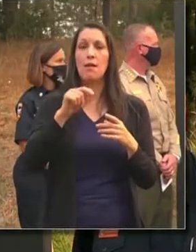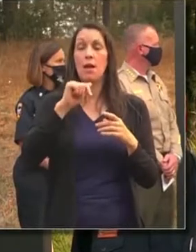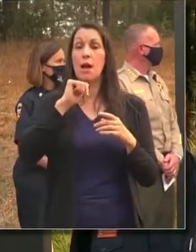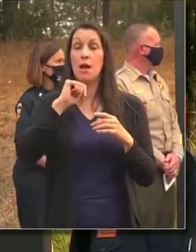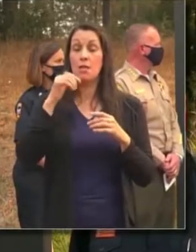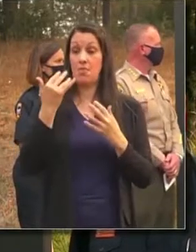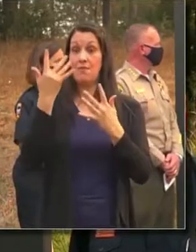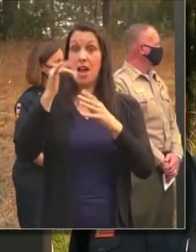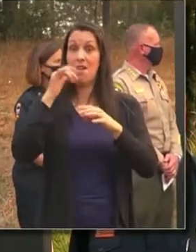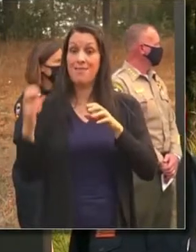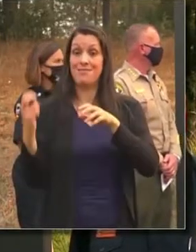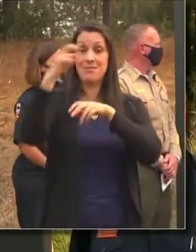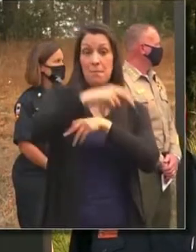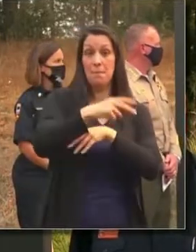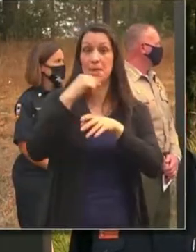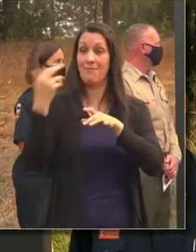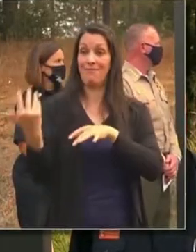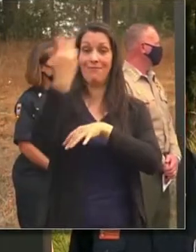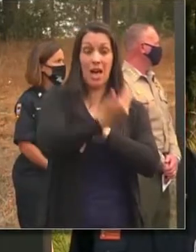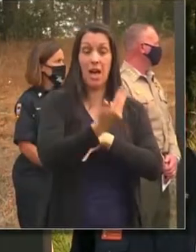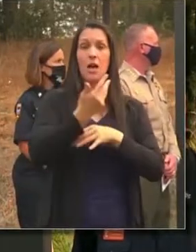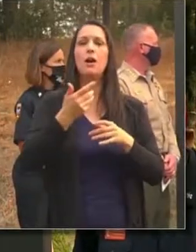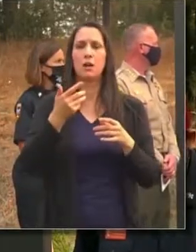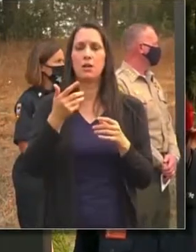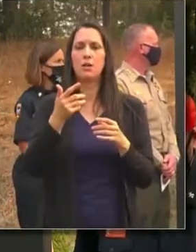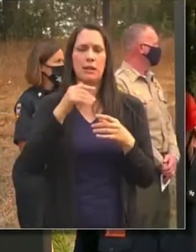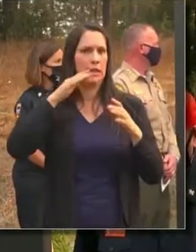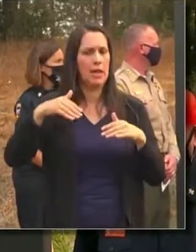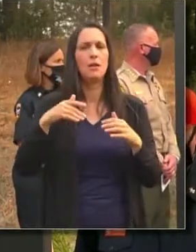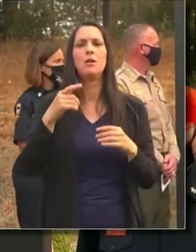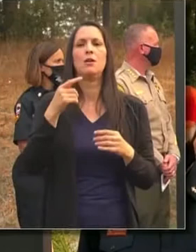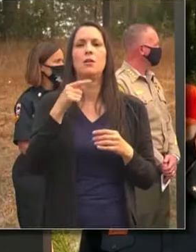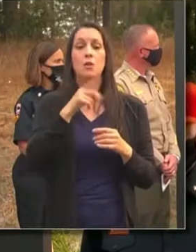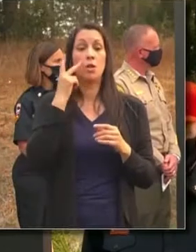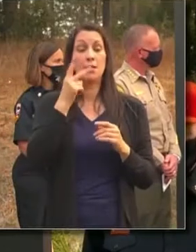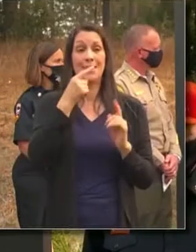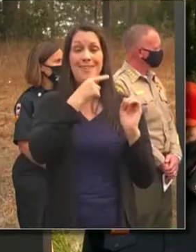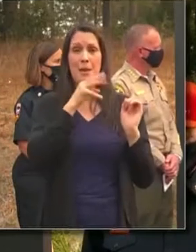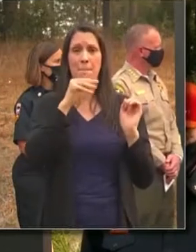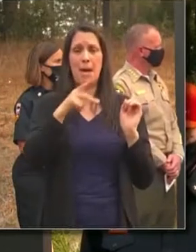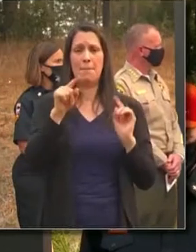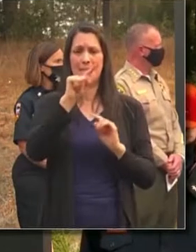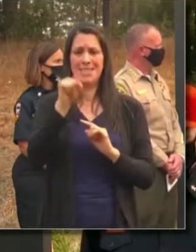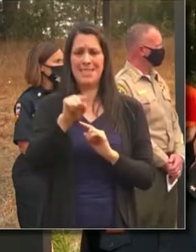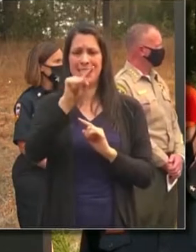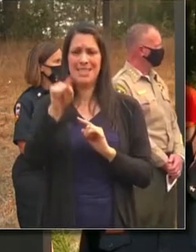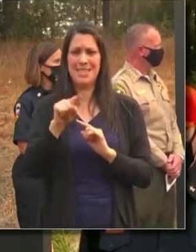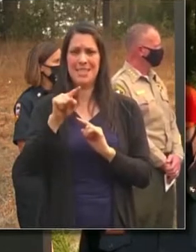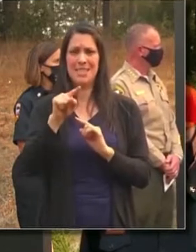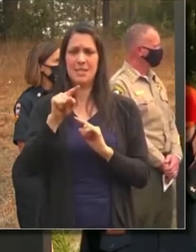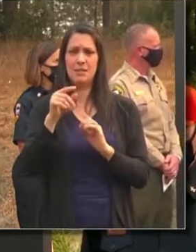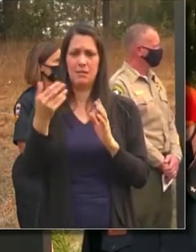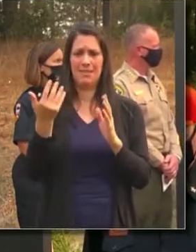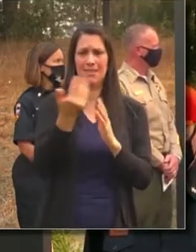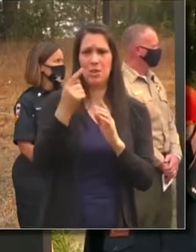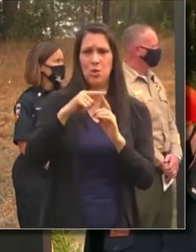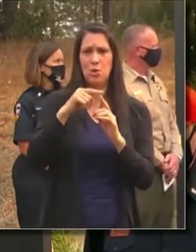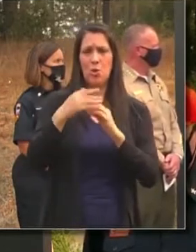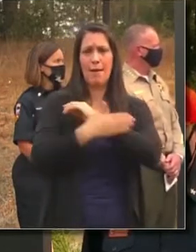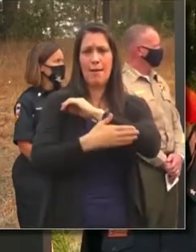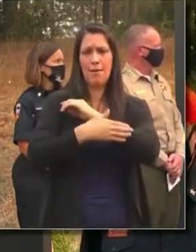a través de el condado tuvimos éxito en la división zeta ceta en la línea del condado